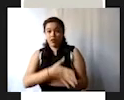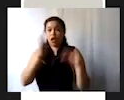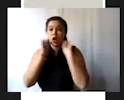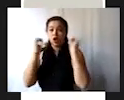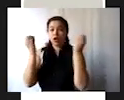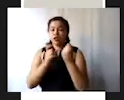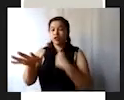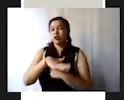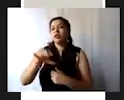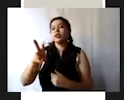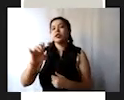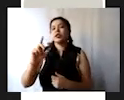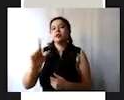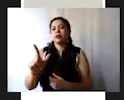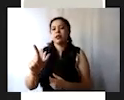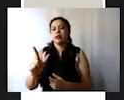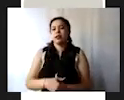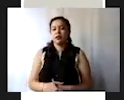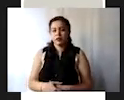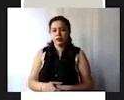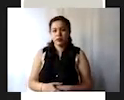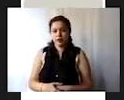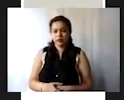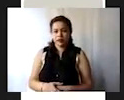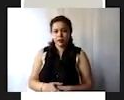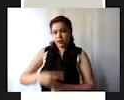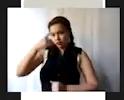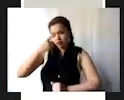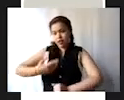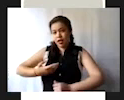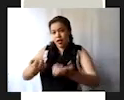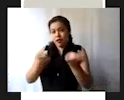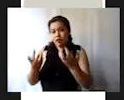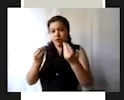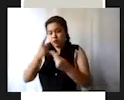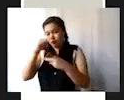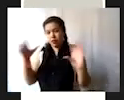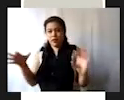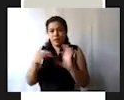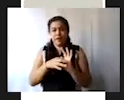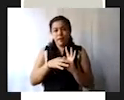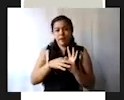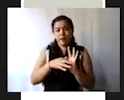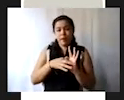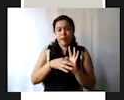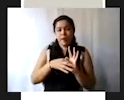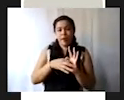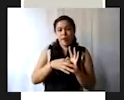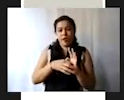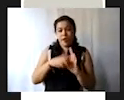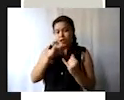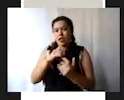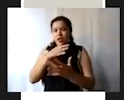sociedad civil que bueno, en muchos de los muchos ejemplos que he visto, tanto de alineación como de